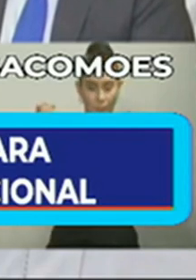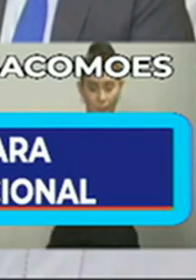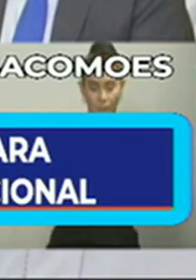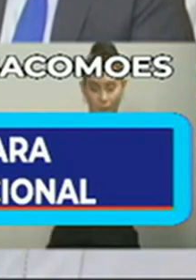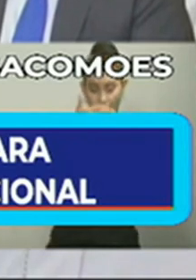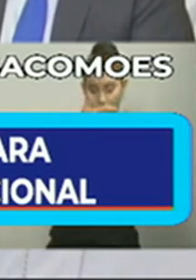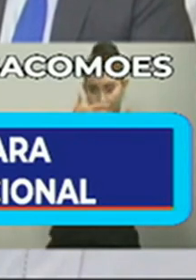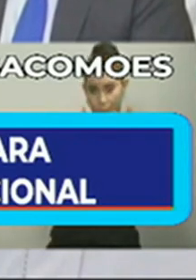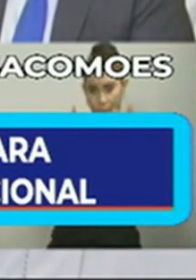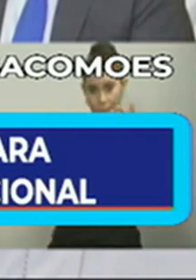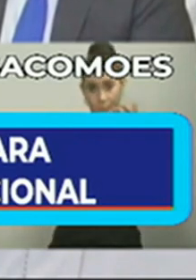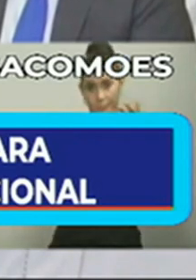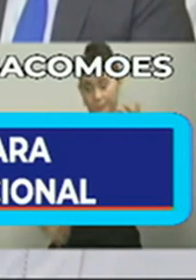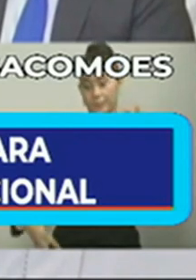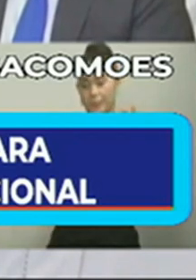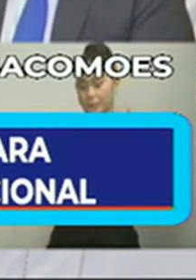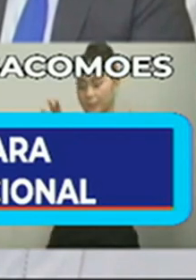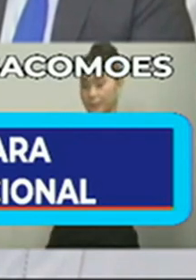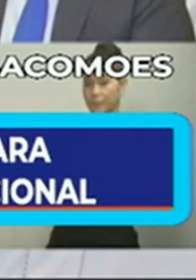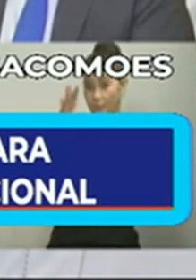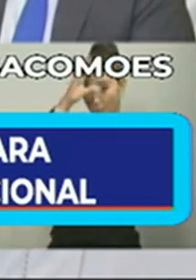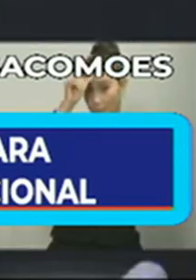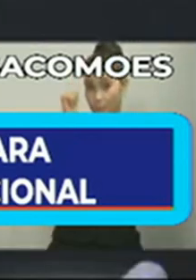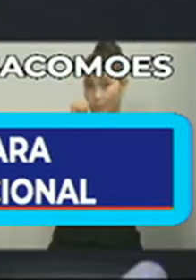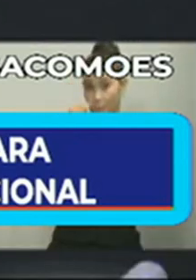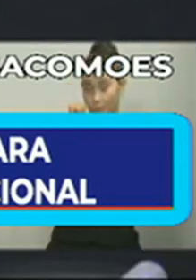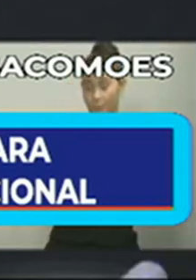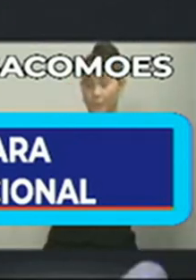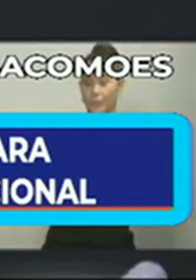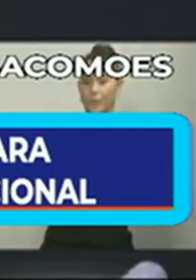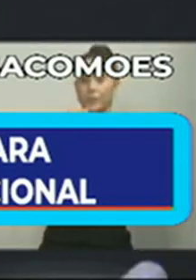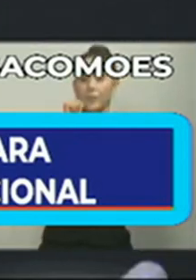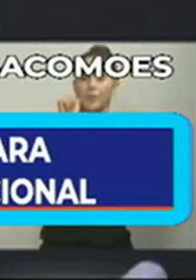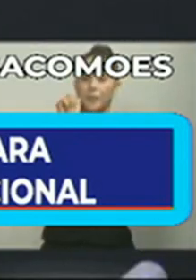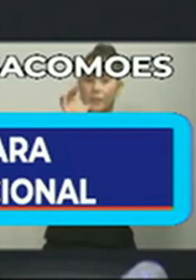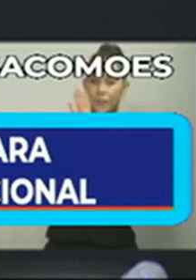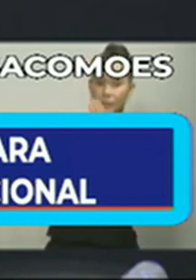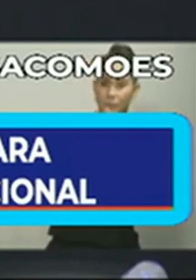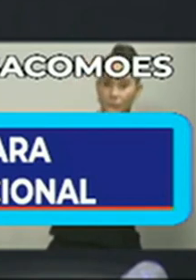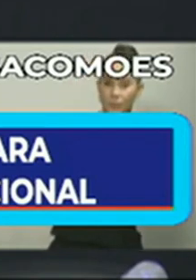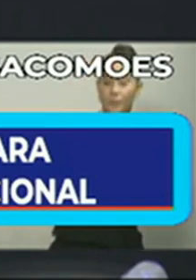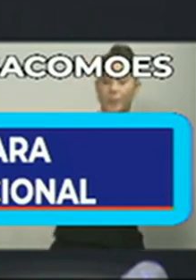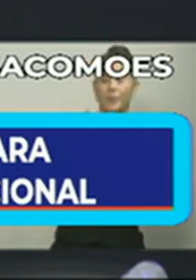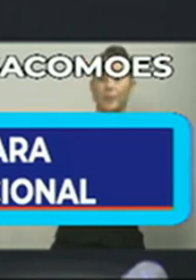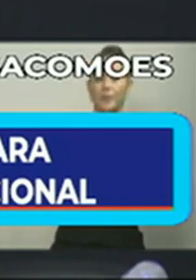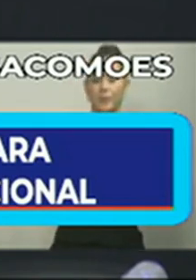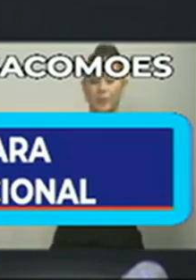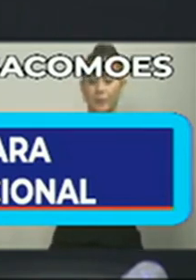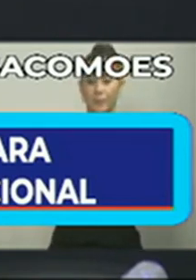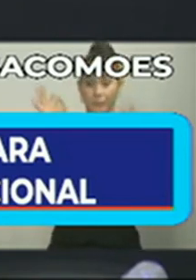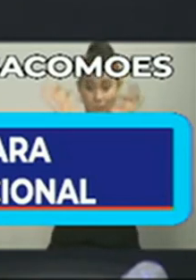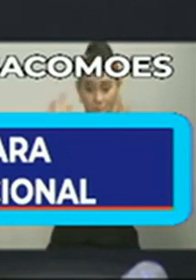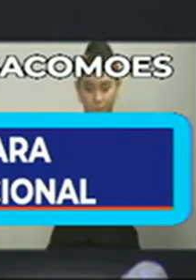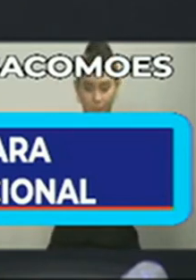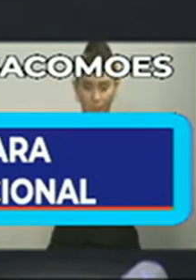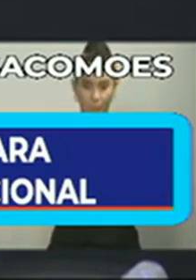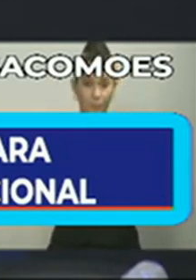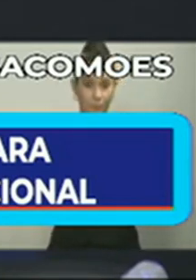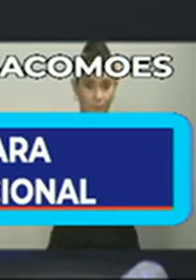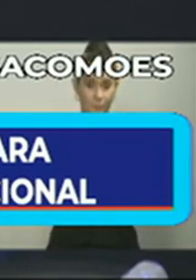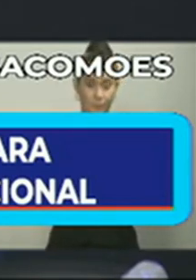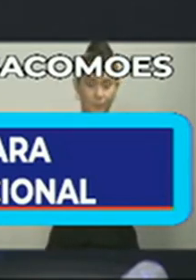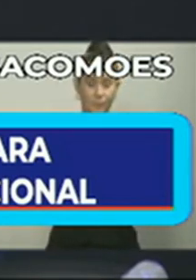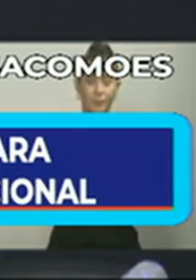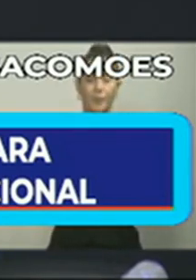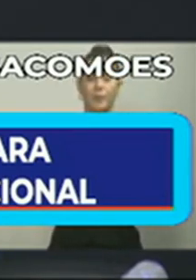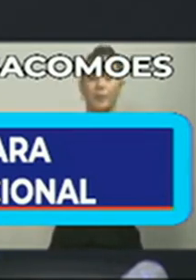de ciudadanos y ciudadanas comprometidos en un verdadero grupo de trabajo. Esto implicó